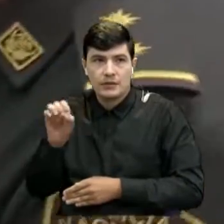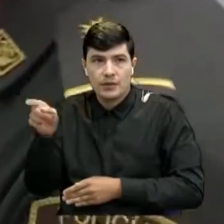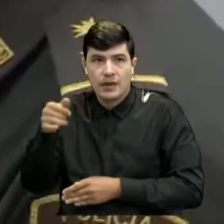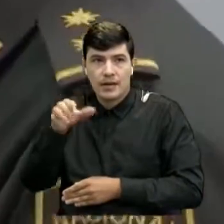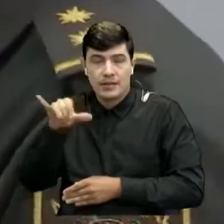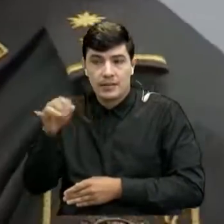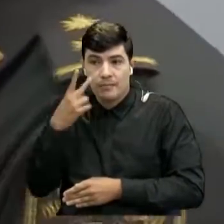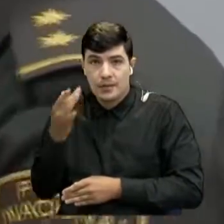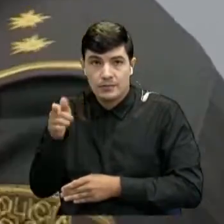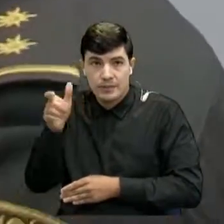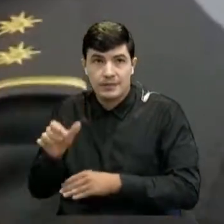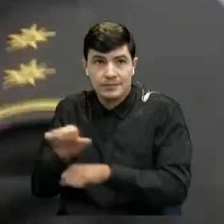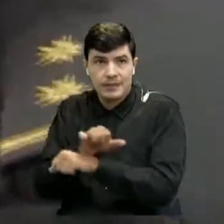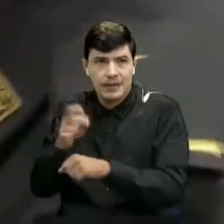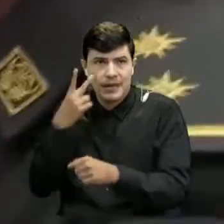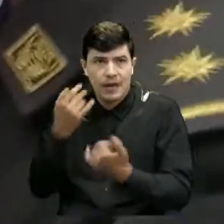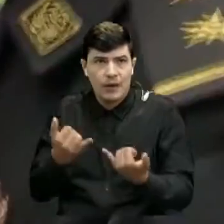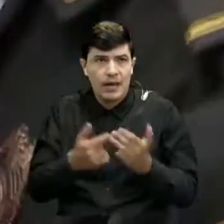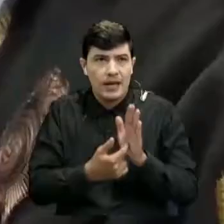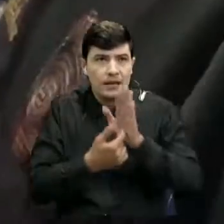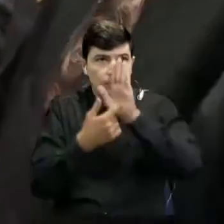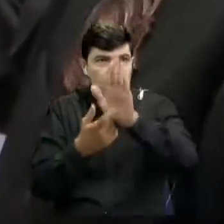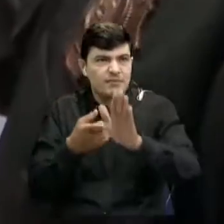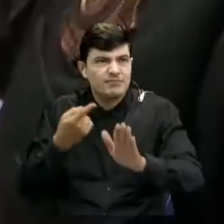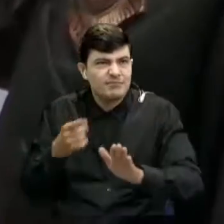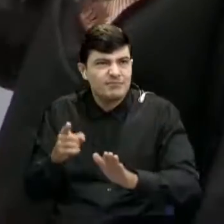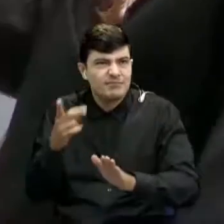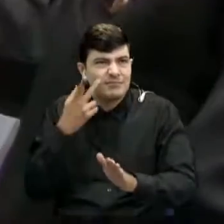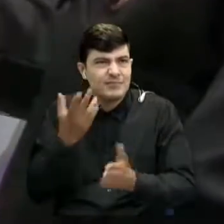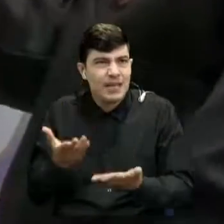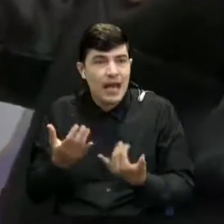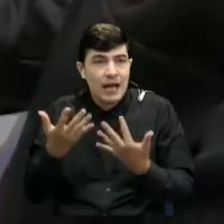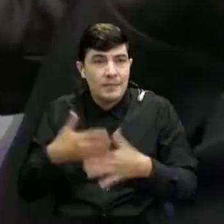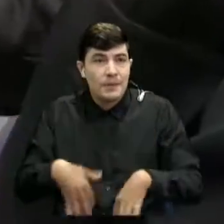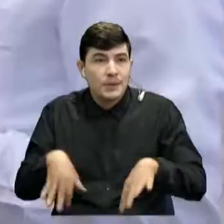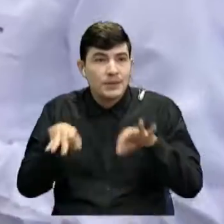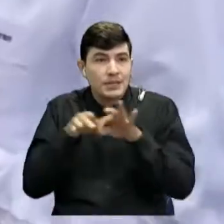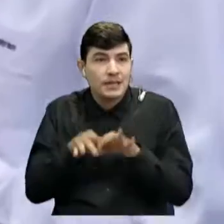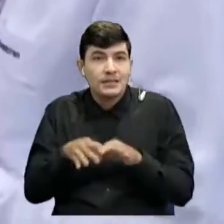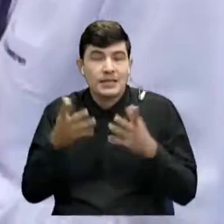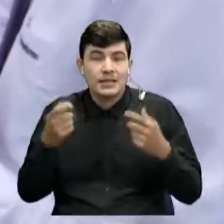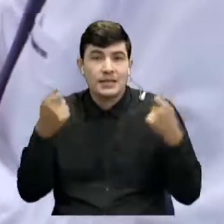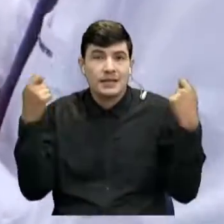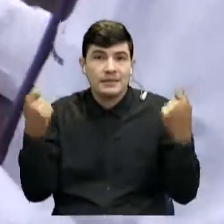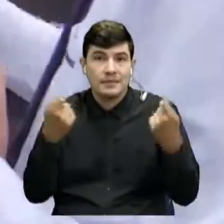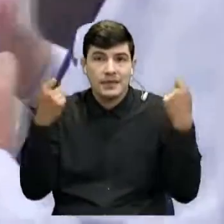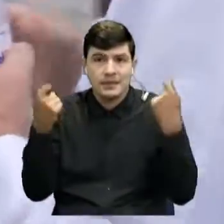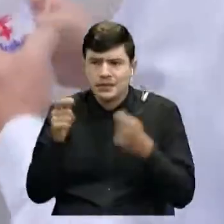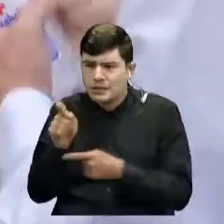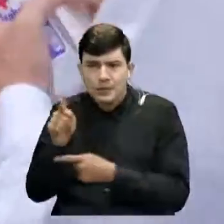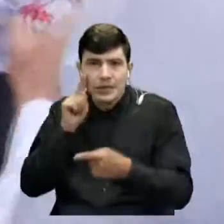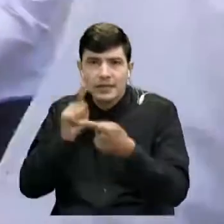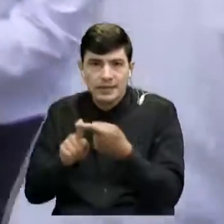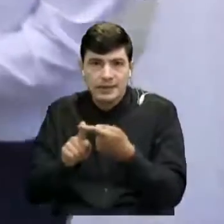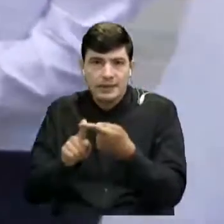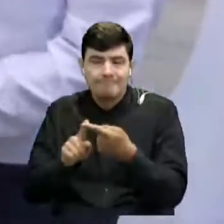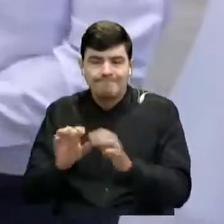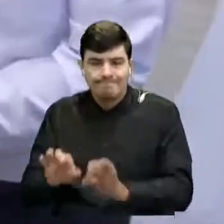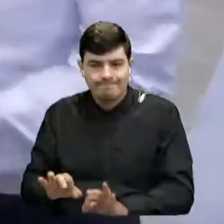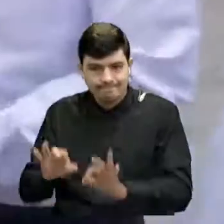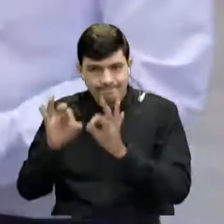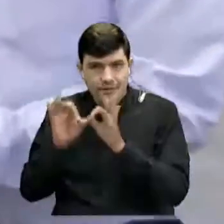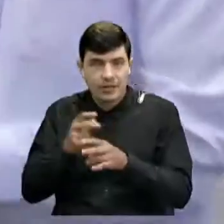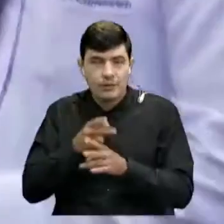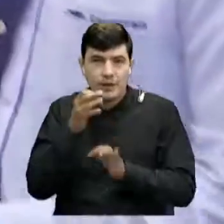desde la terminal de transporte. Le mostramos a ustedes en qué consiste esta importante campaña. Lo que buscan es ejercer y asegurar